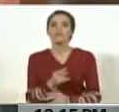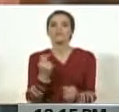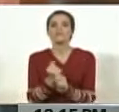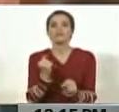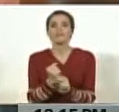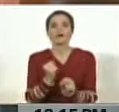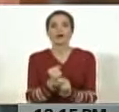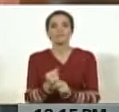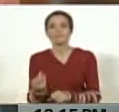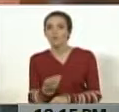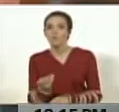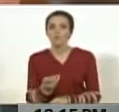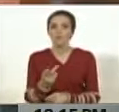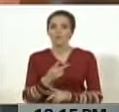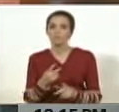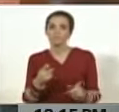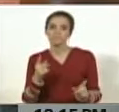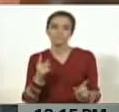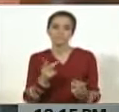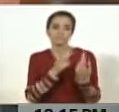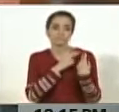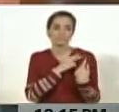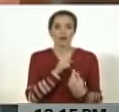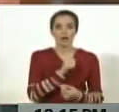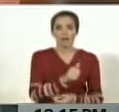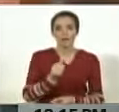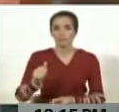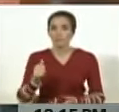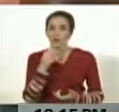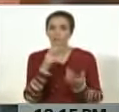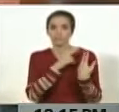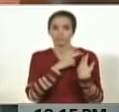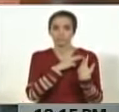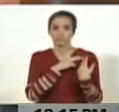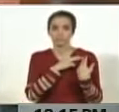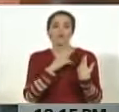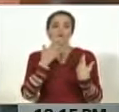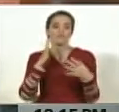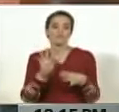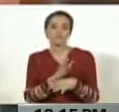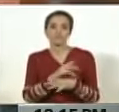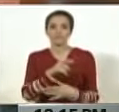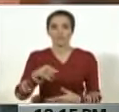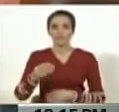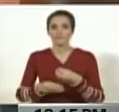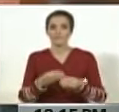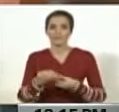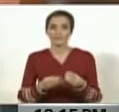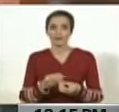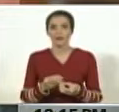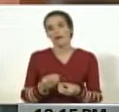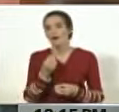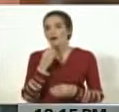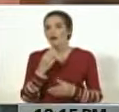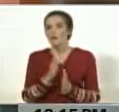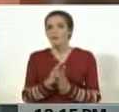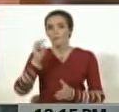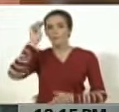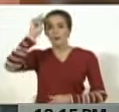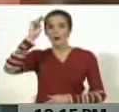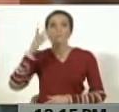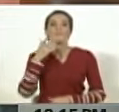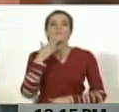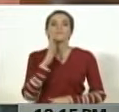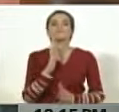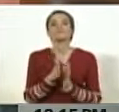sí. Hay competencias en las cuales la función se realiza entre uno más Estados. Por ejemplo,